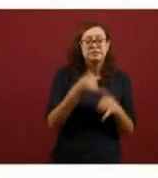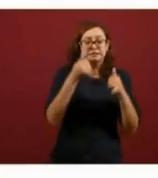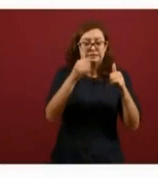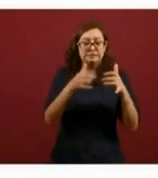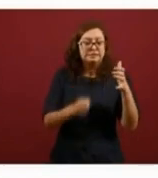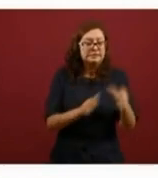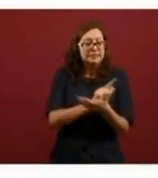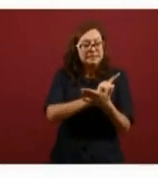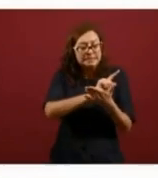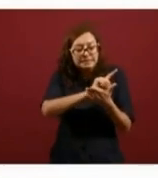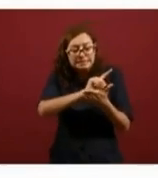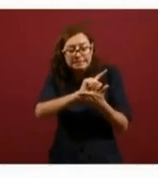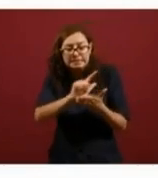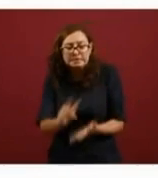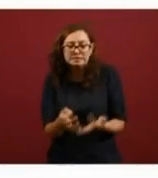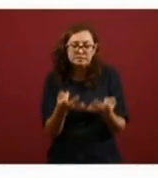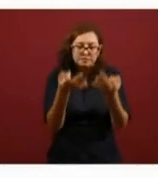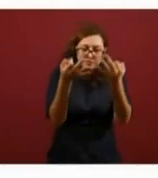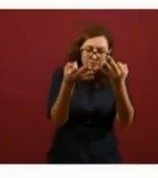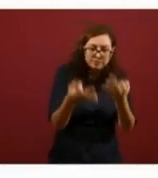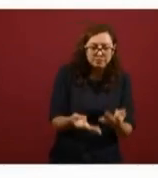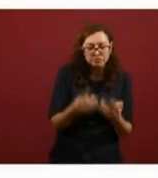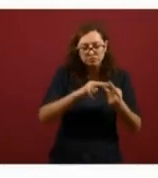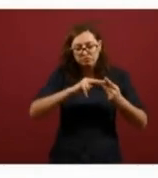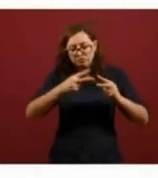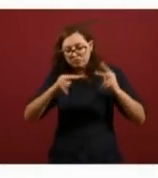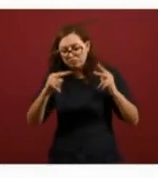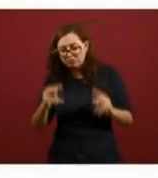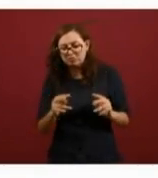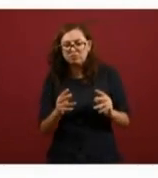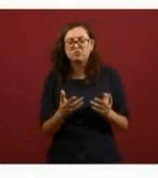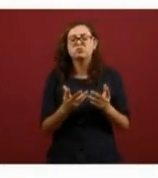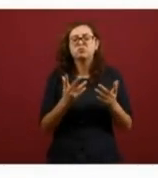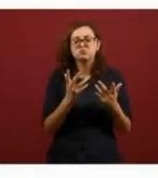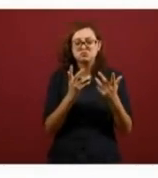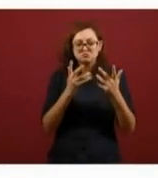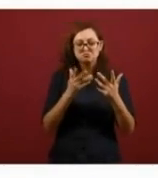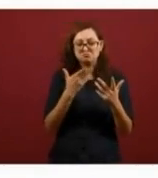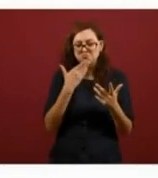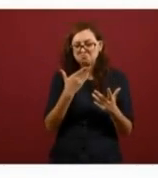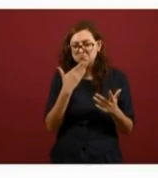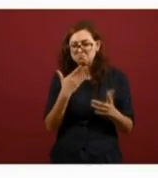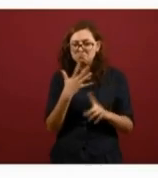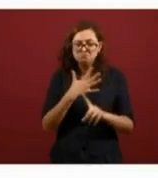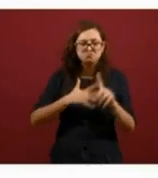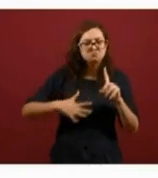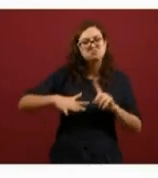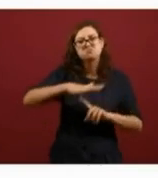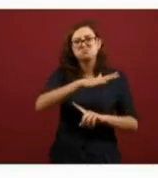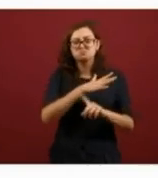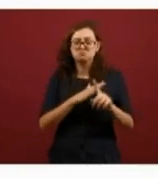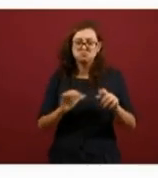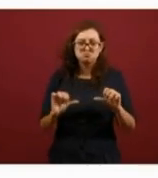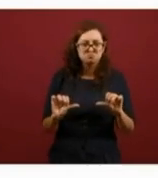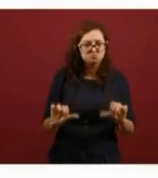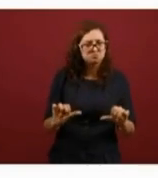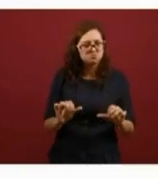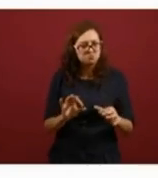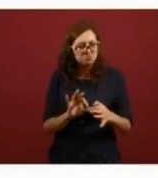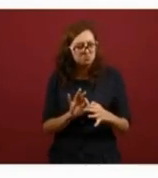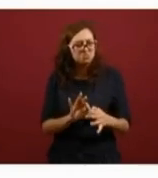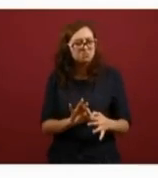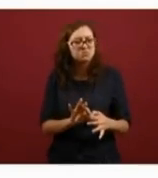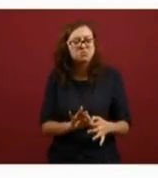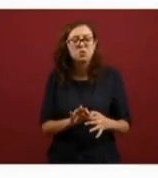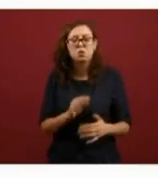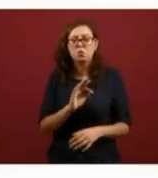sanidad animal, calidad genética y adaptabilidad dependiendo de la región y estado.